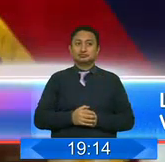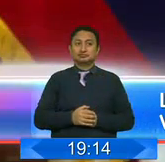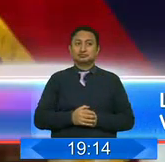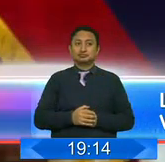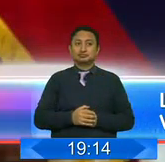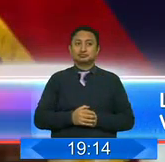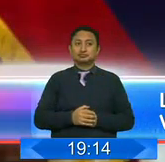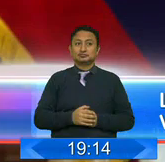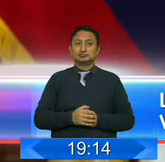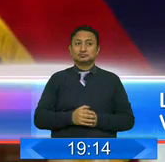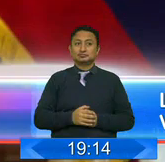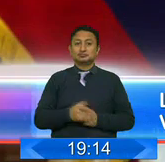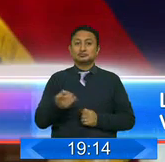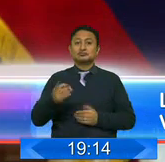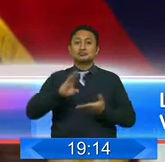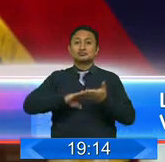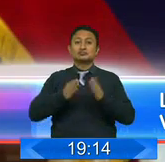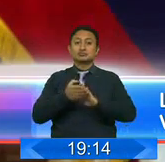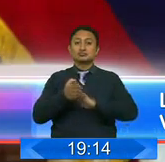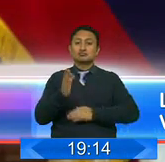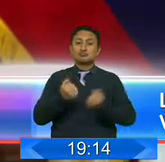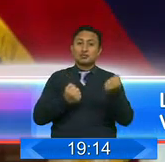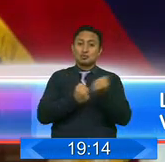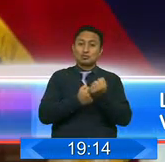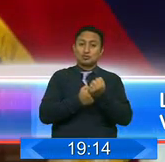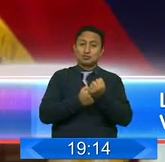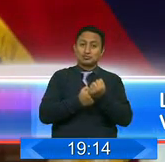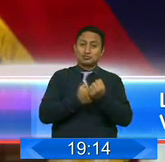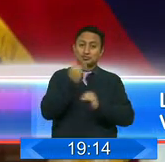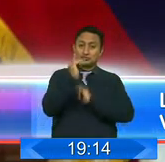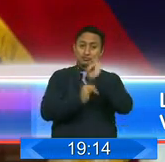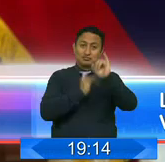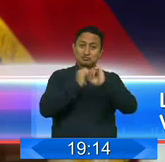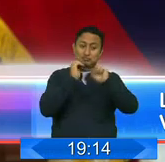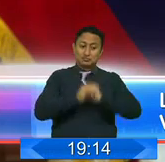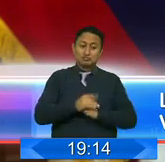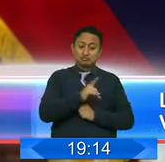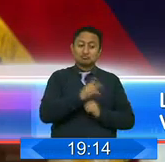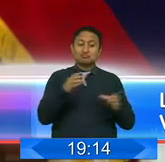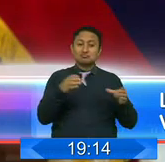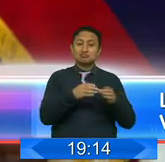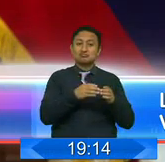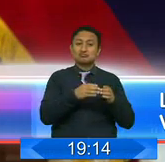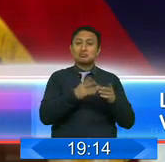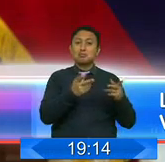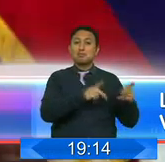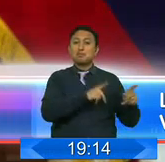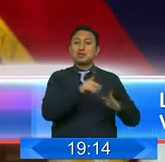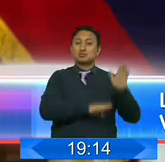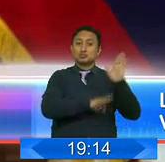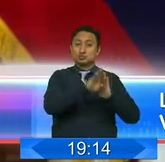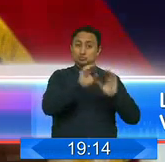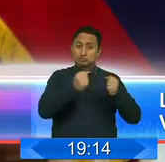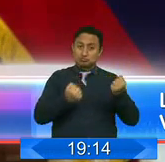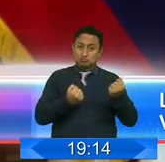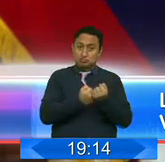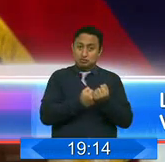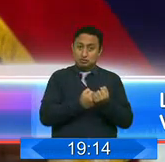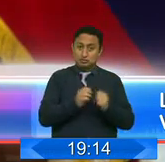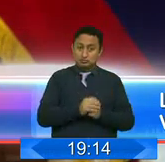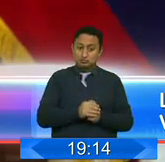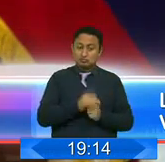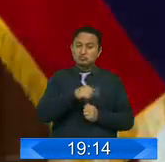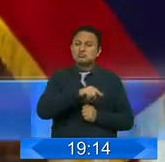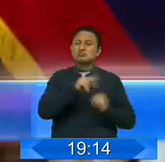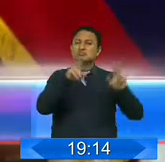La comunidad financiera internacional, empresa del Banco Mundial, ha decidido apoyar el plan de prosperidad de nuestro gobierno, de ejecución fundamentalmente